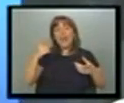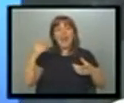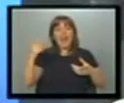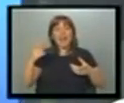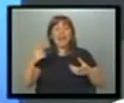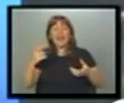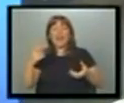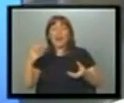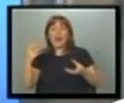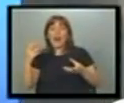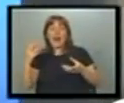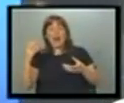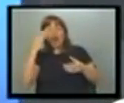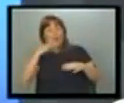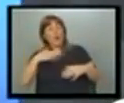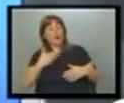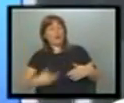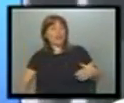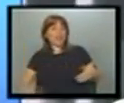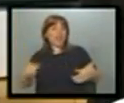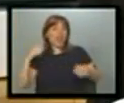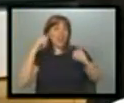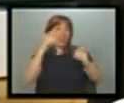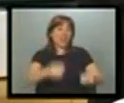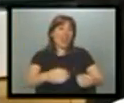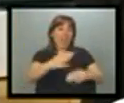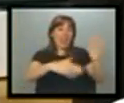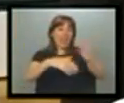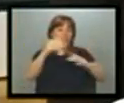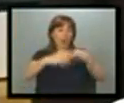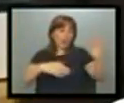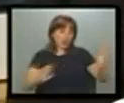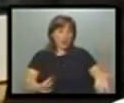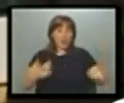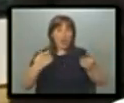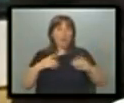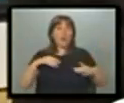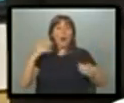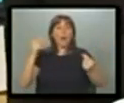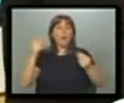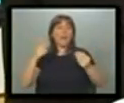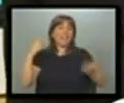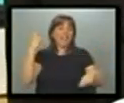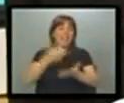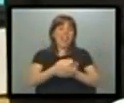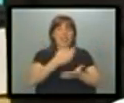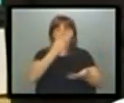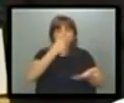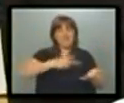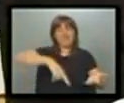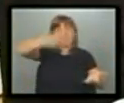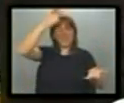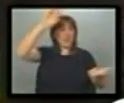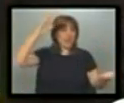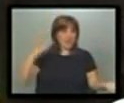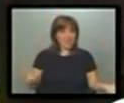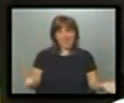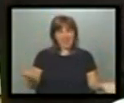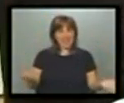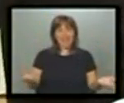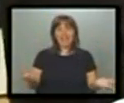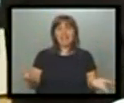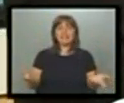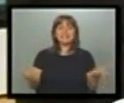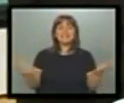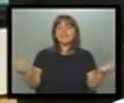determinados negocios. Claro, bueno, esa es la sospecha y de eso hablamos cuando decimos la ruta del dinero. Bueno, tiene obviamente la adjudicación, la diferencia que se